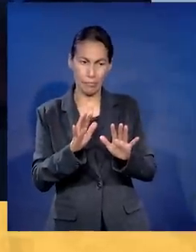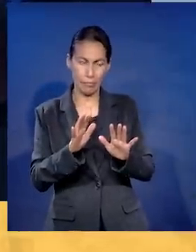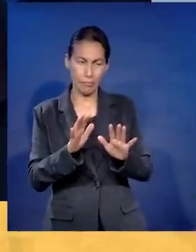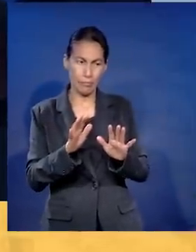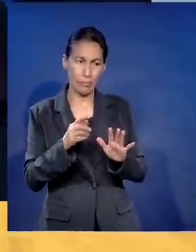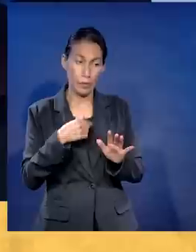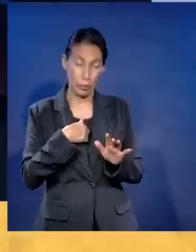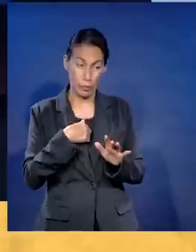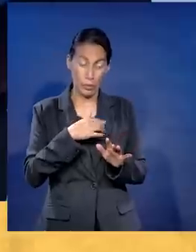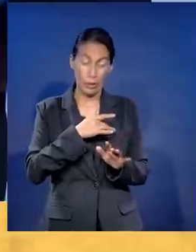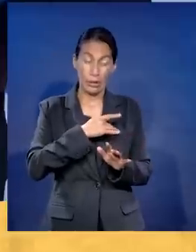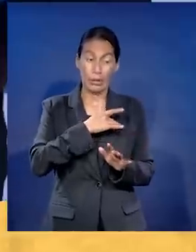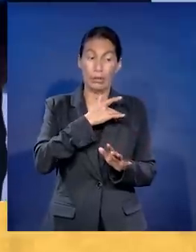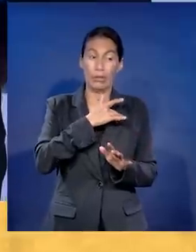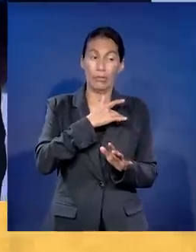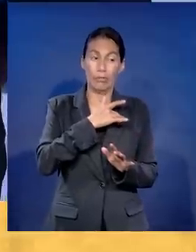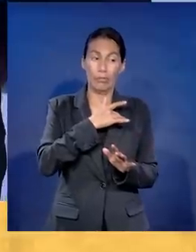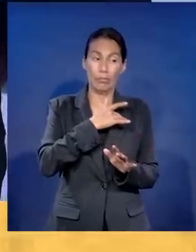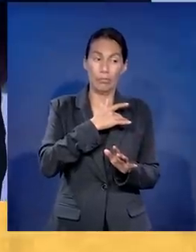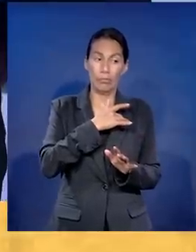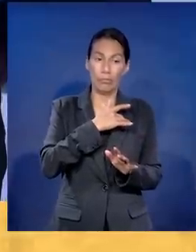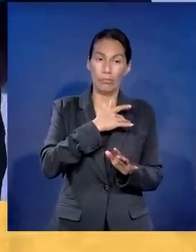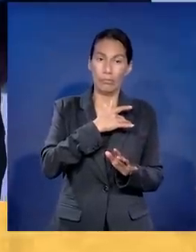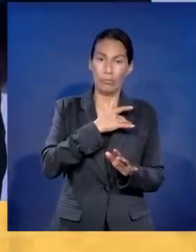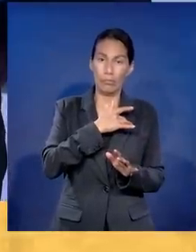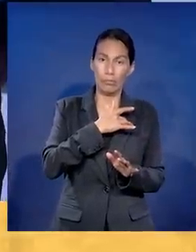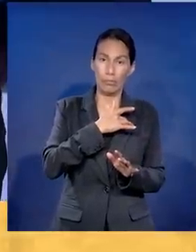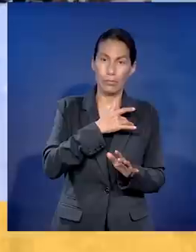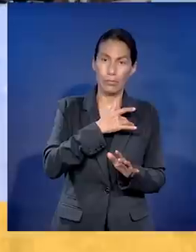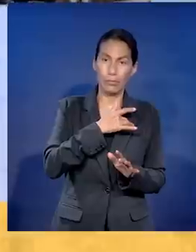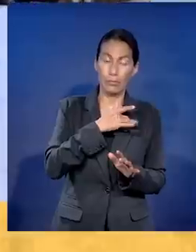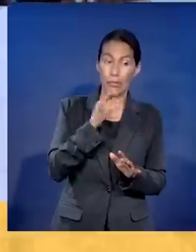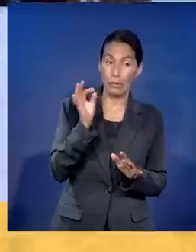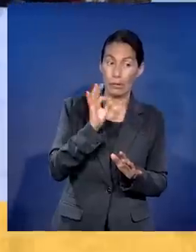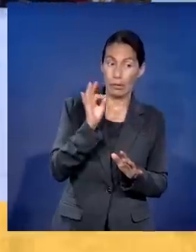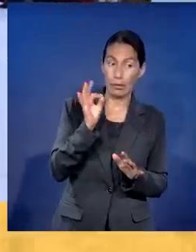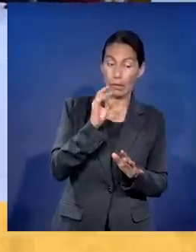dice Mire pero pero Espéreme Es que es que yo siento